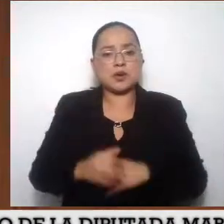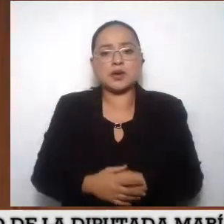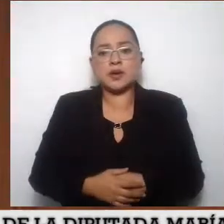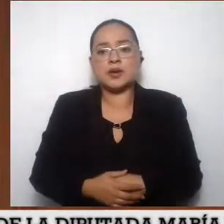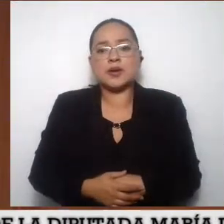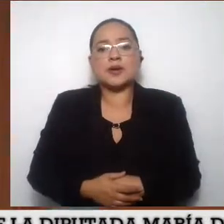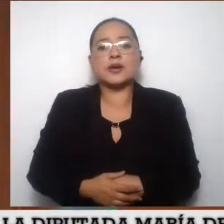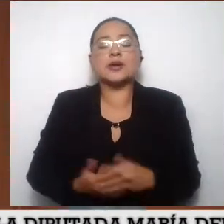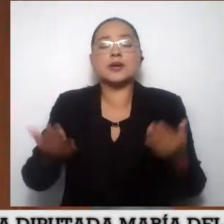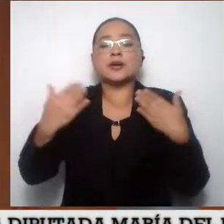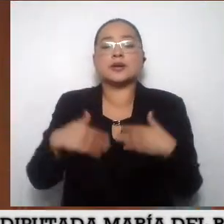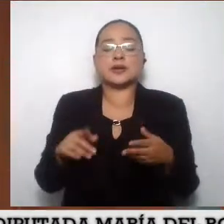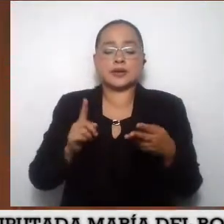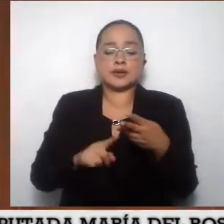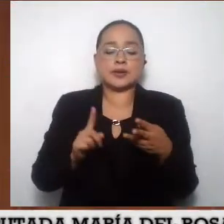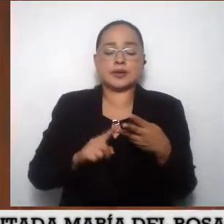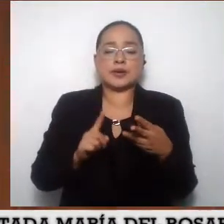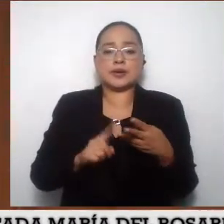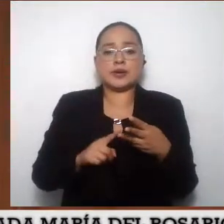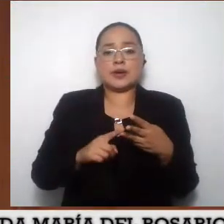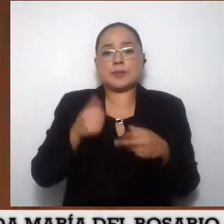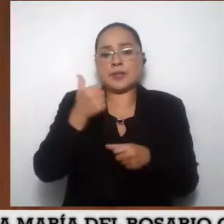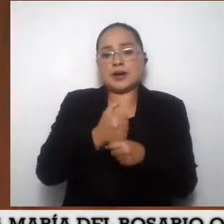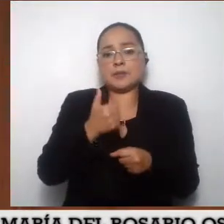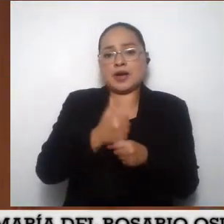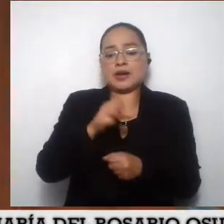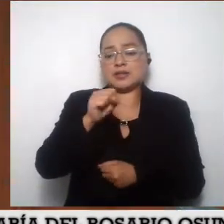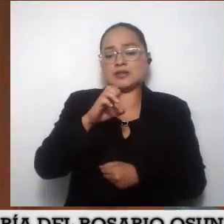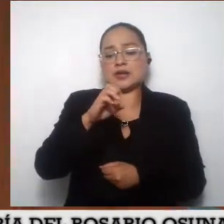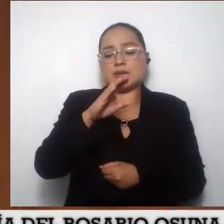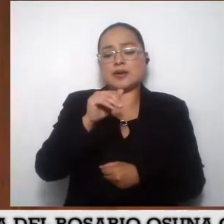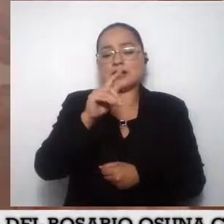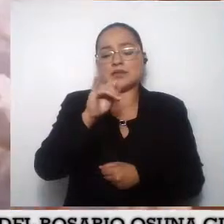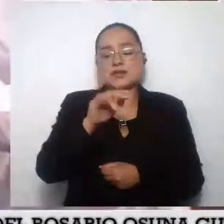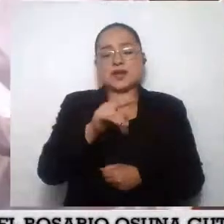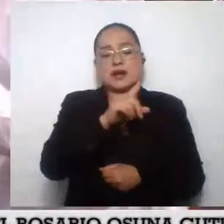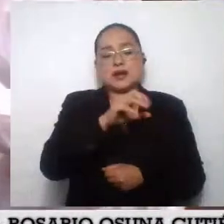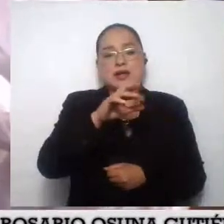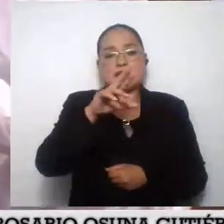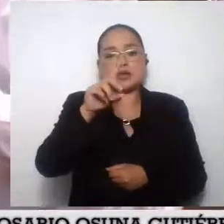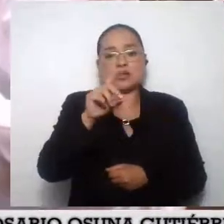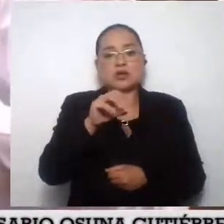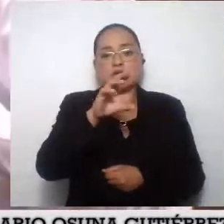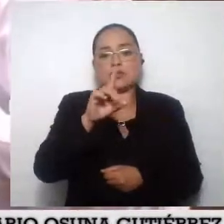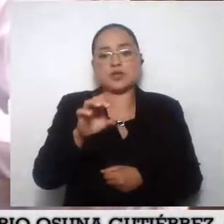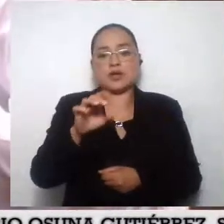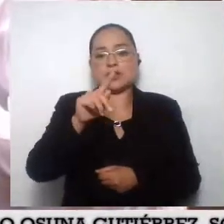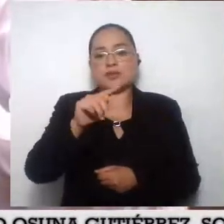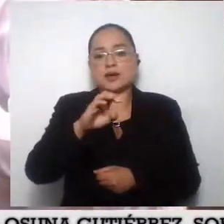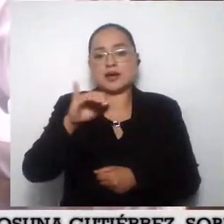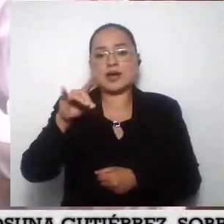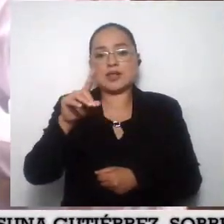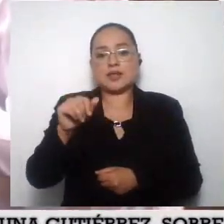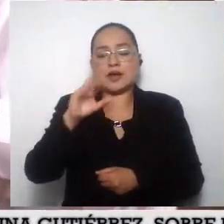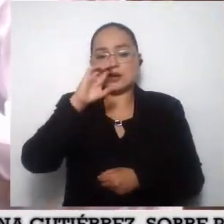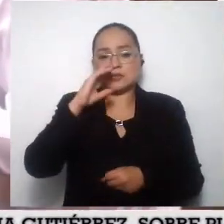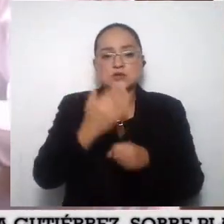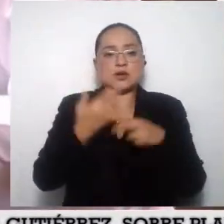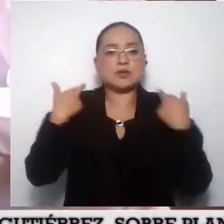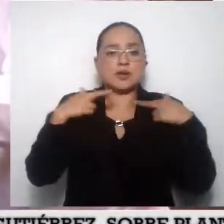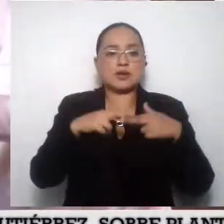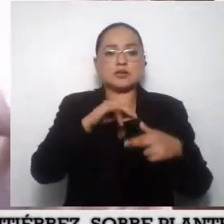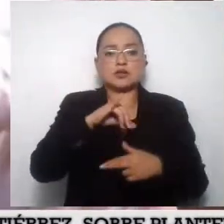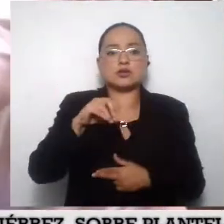Pasamos con la siguiente escuela, es la primaria Sebastián Lerdo de Tejada, a cargo del profesor Jorge Manuel